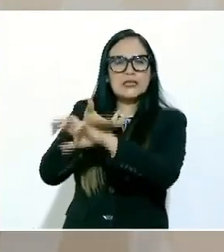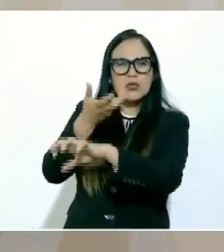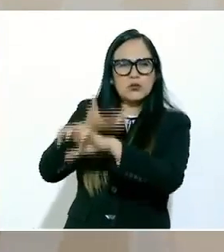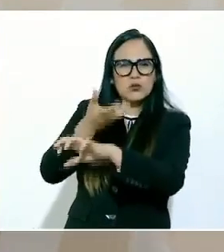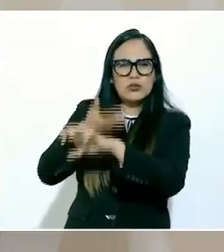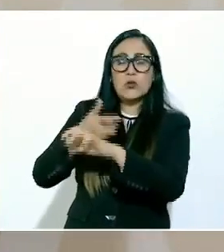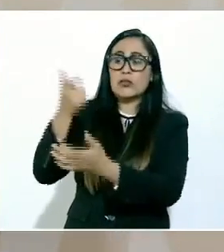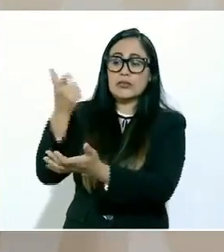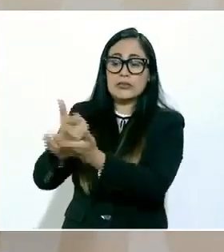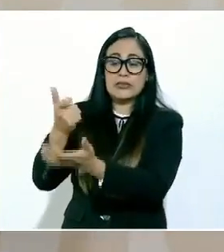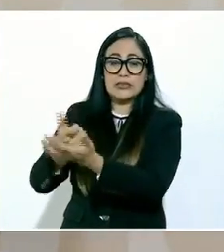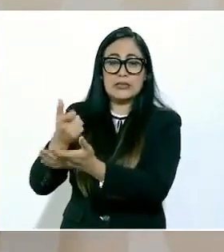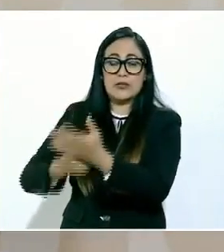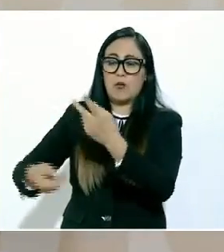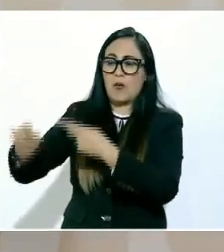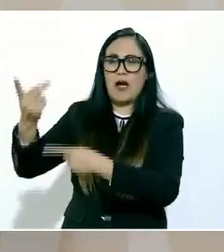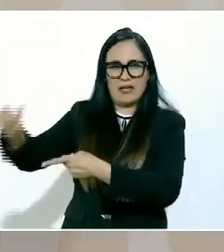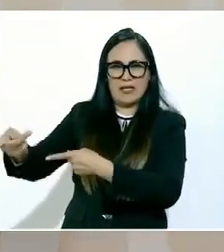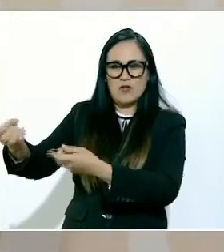sus familiares.